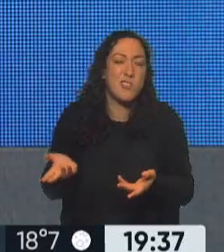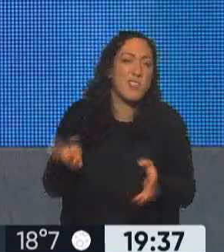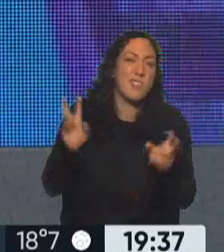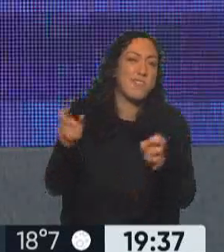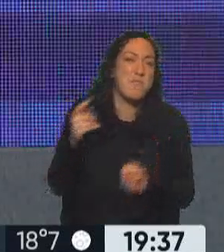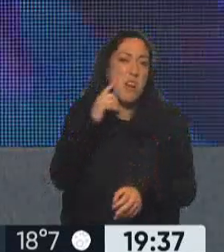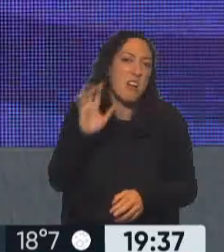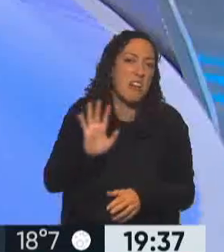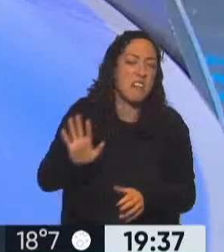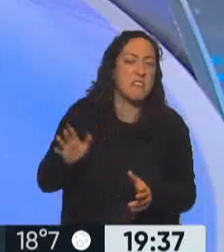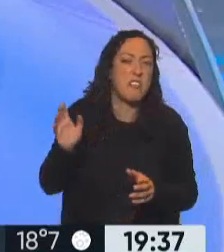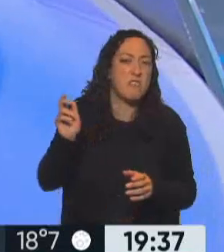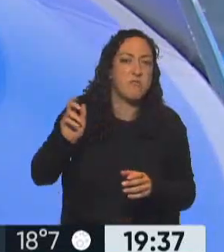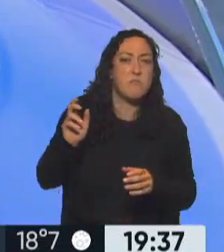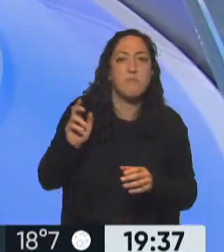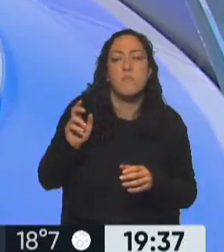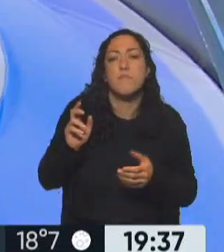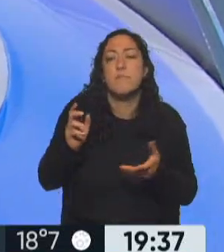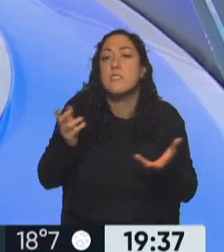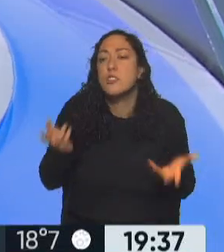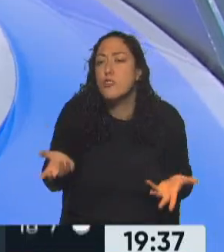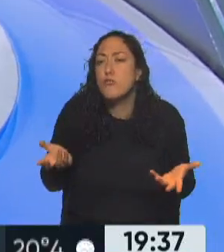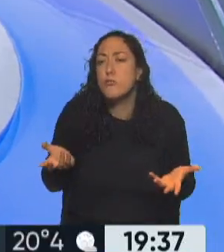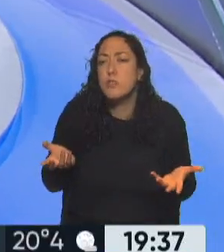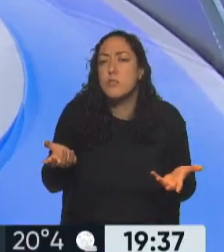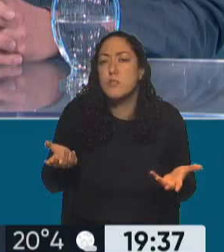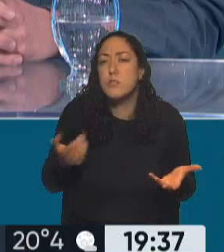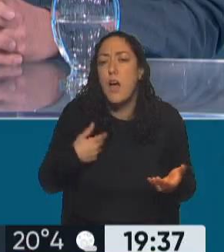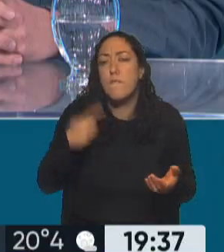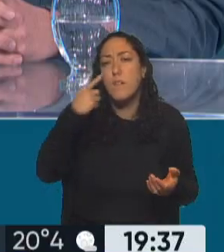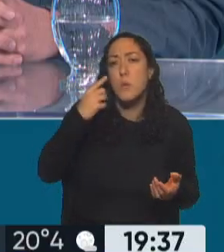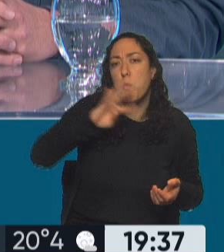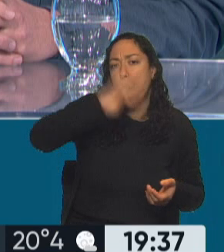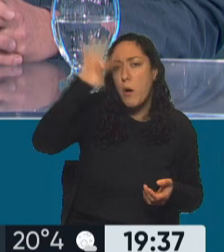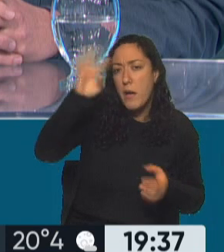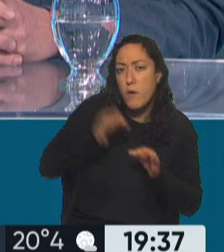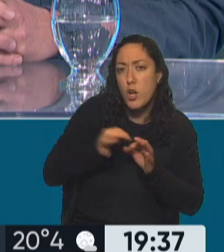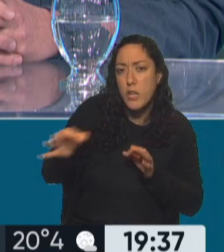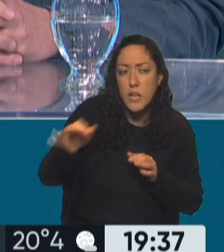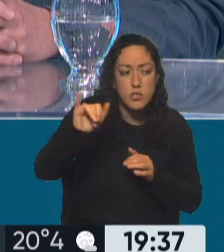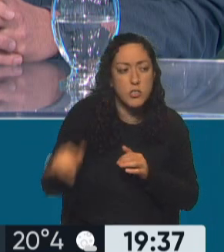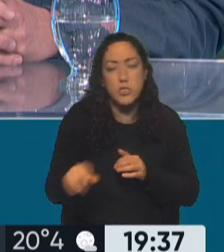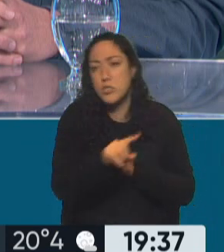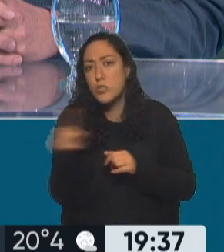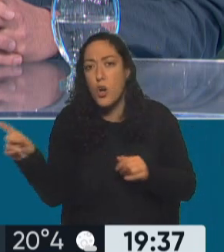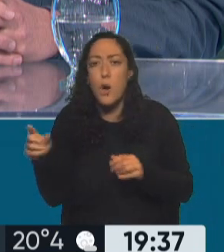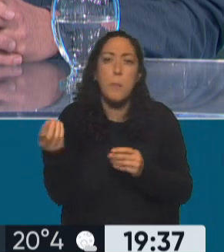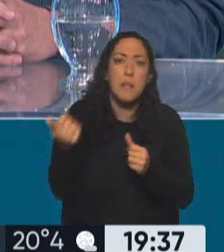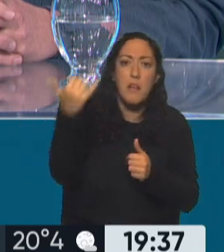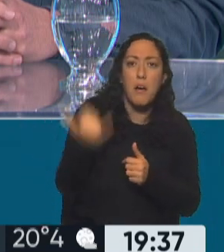trata, y no reparo si es originario o no es originario, si tiene plata o no